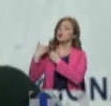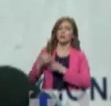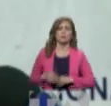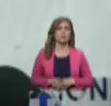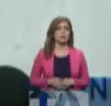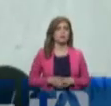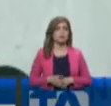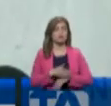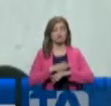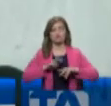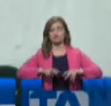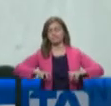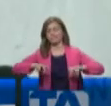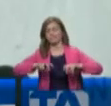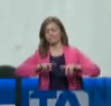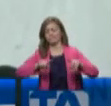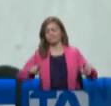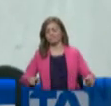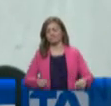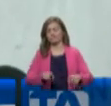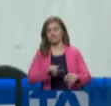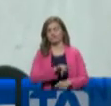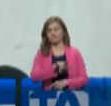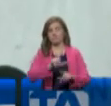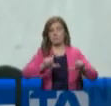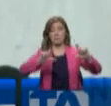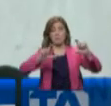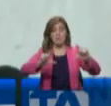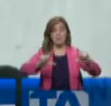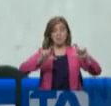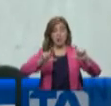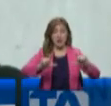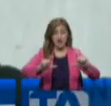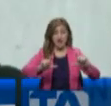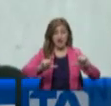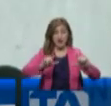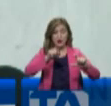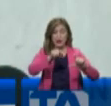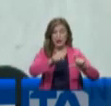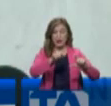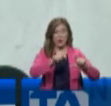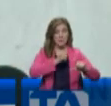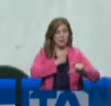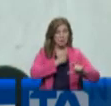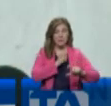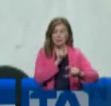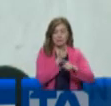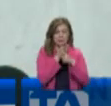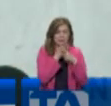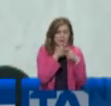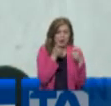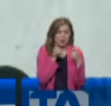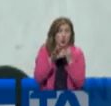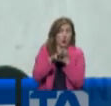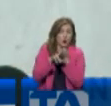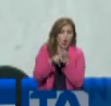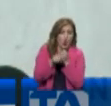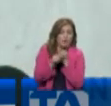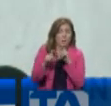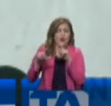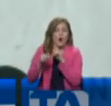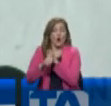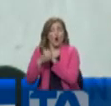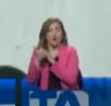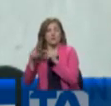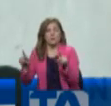arrojan que la avioneta tiene una placa que es aparentemente clonada, es decir, ocupa la